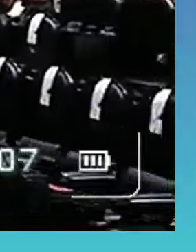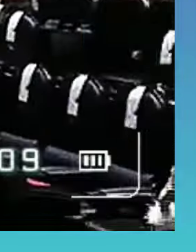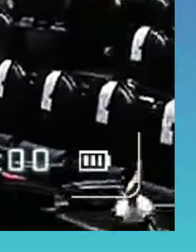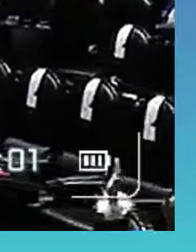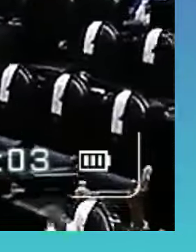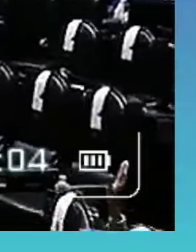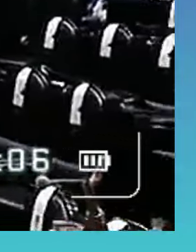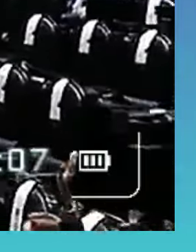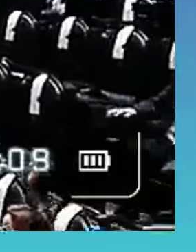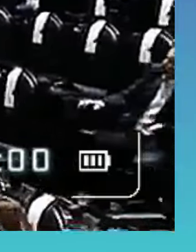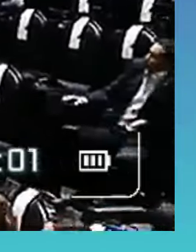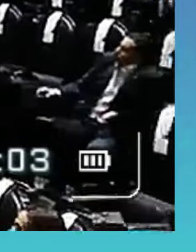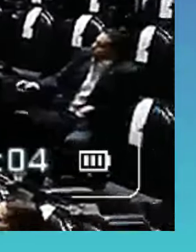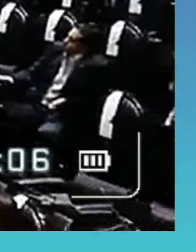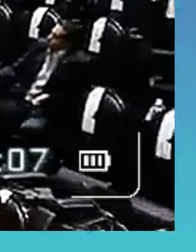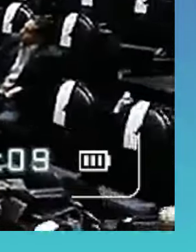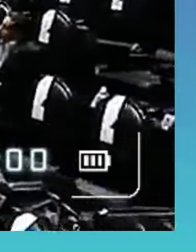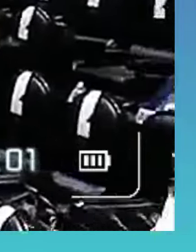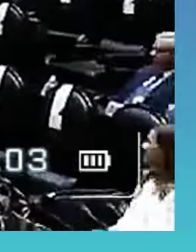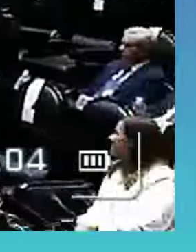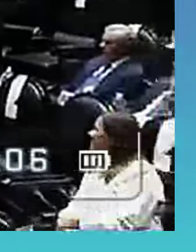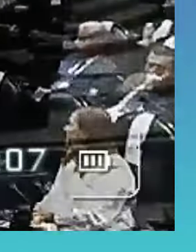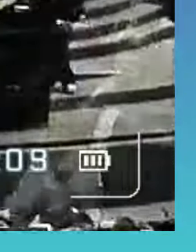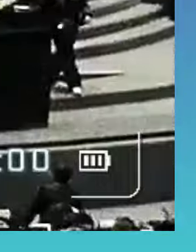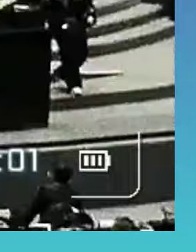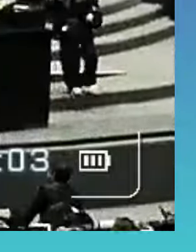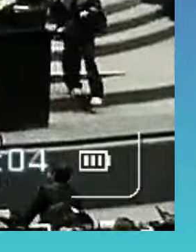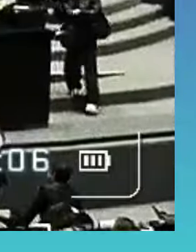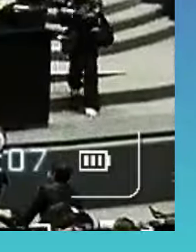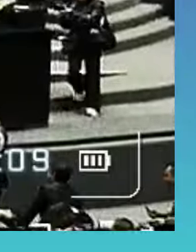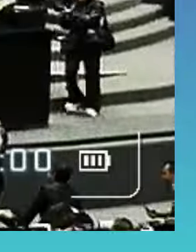Por favor, proceda a leer las tesis.